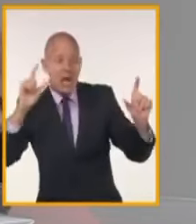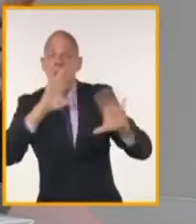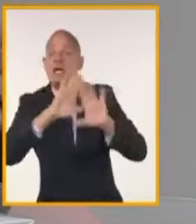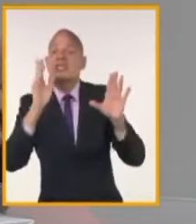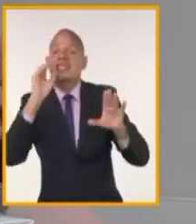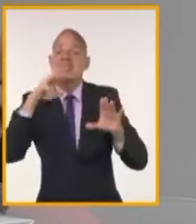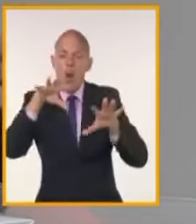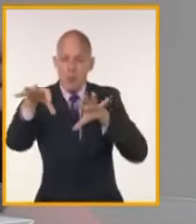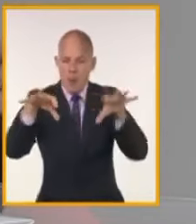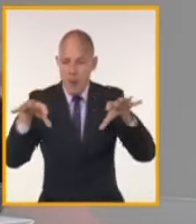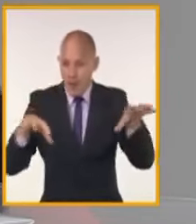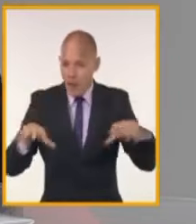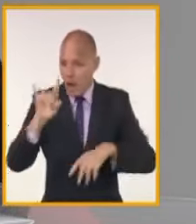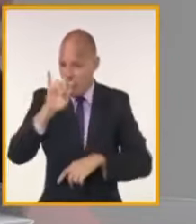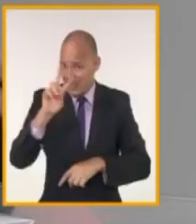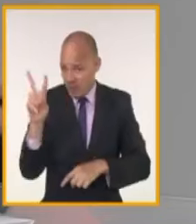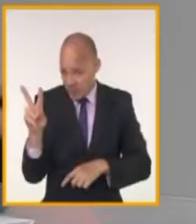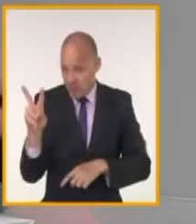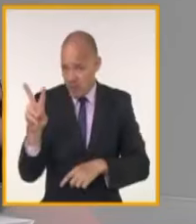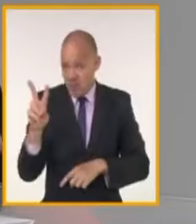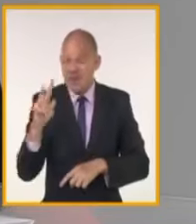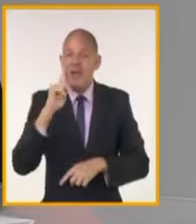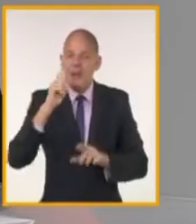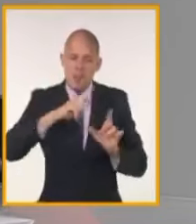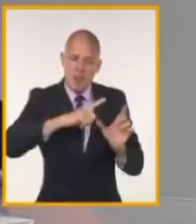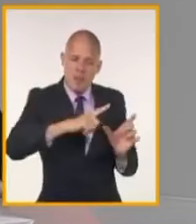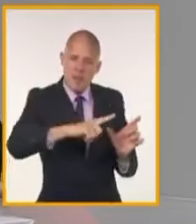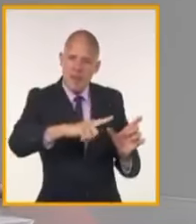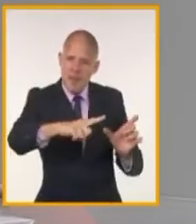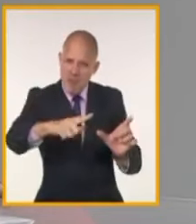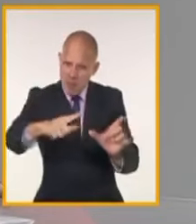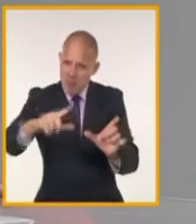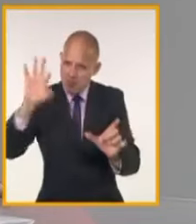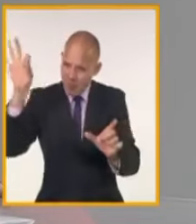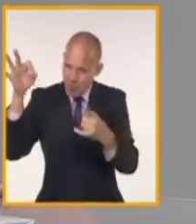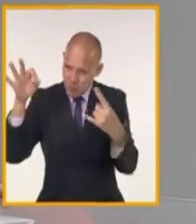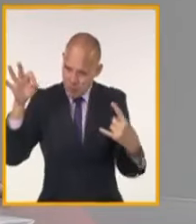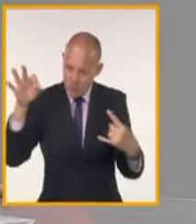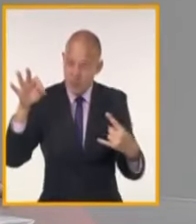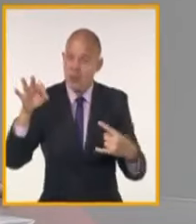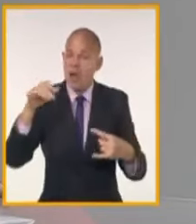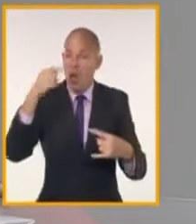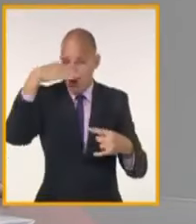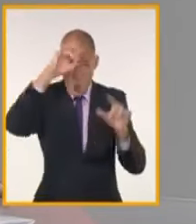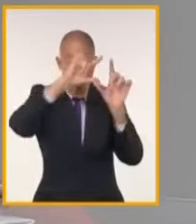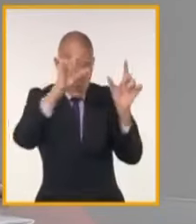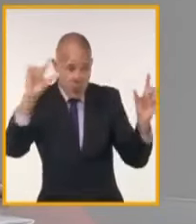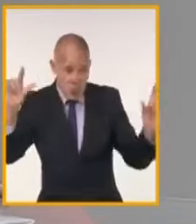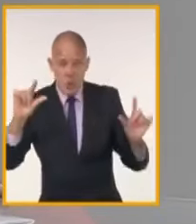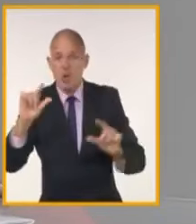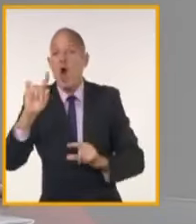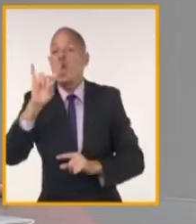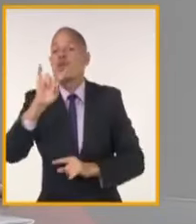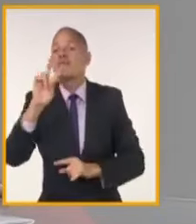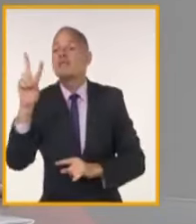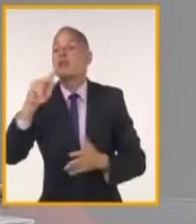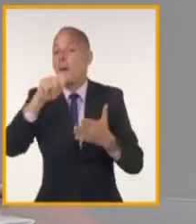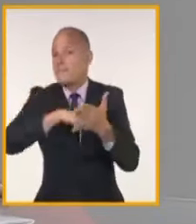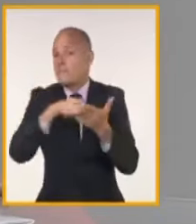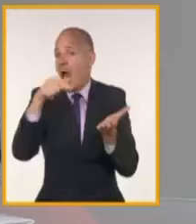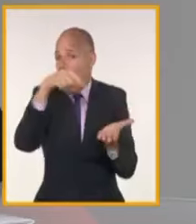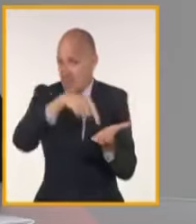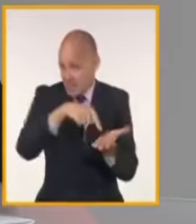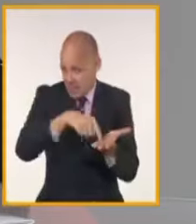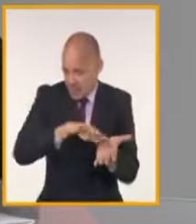parque aquí es de 22 mw son 92 parques ya hay 30 parques en en el país 30